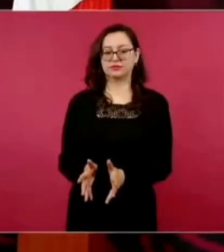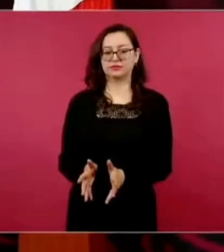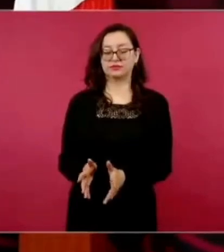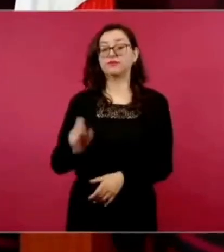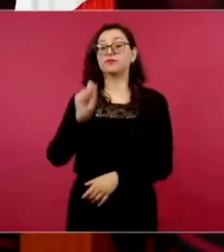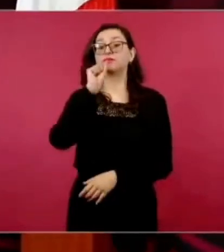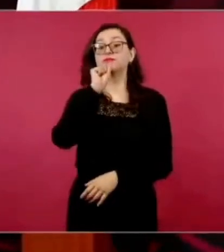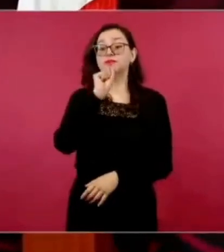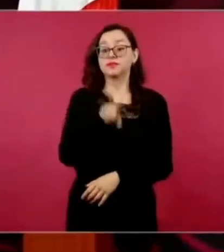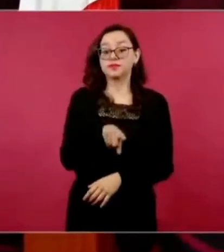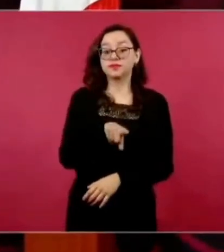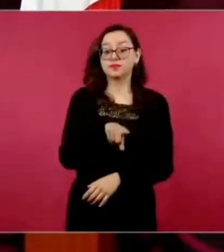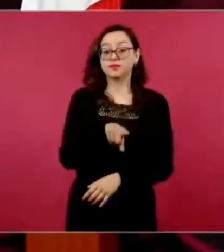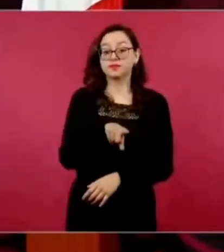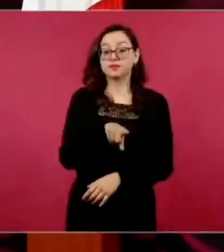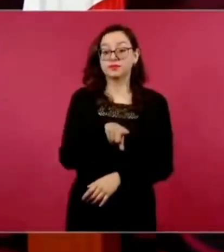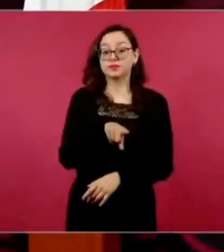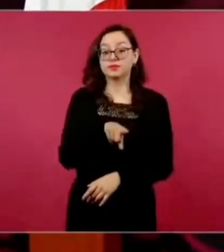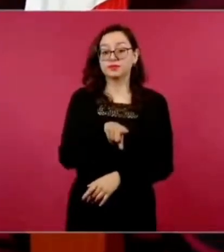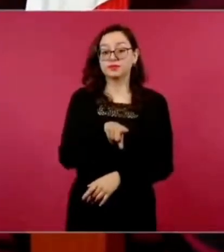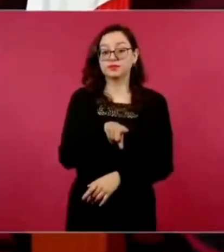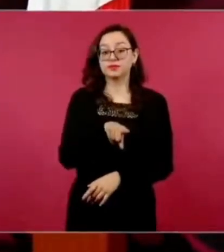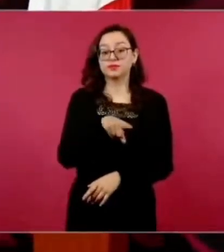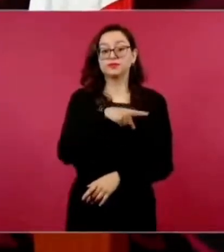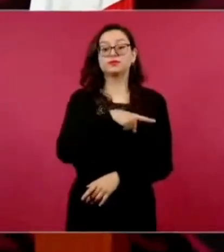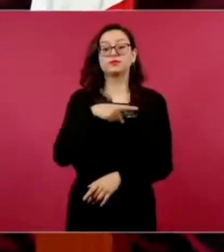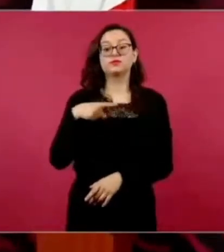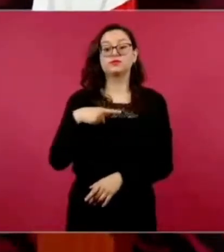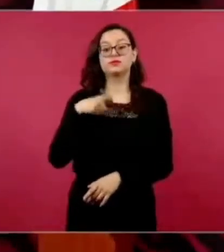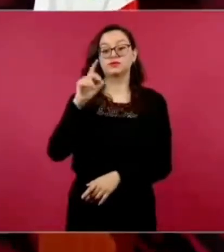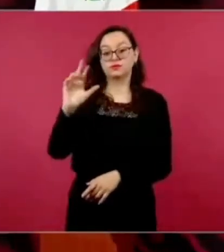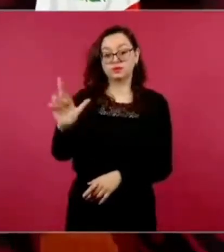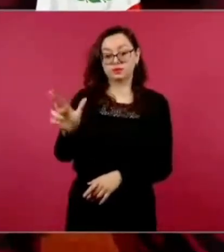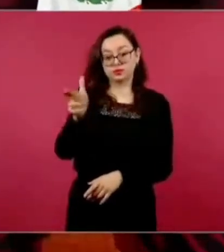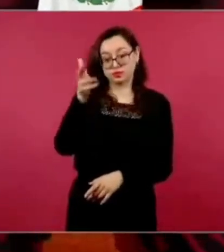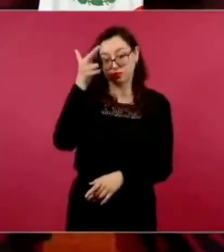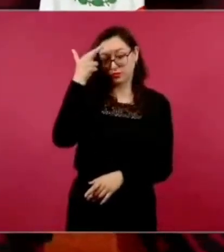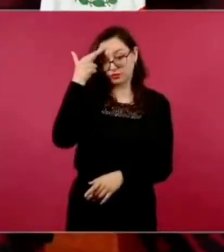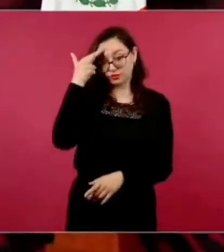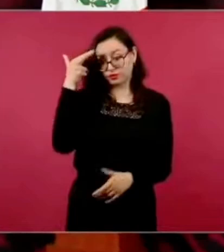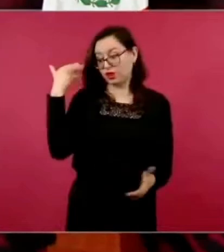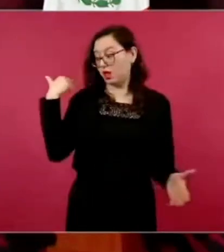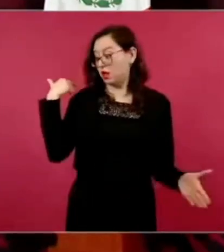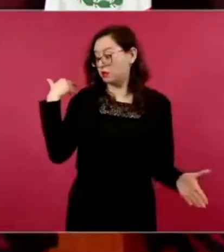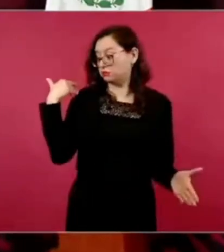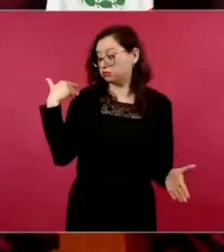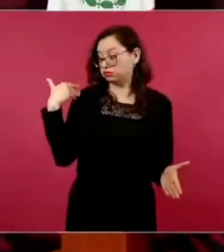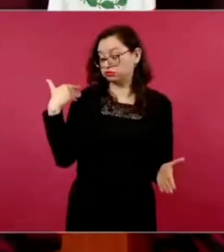que no se olvide que durante mucho tiempo